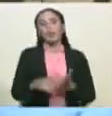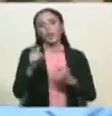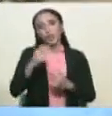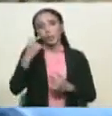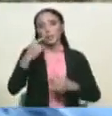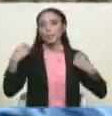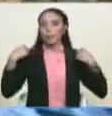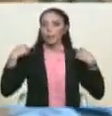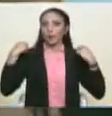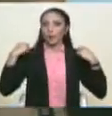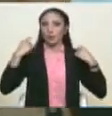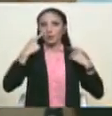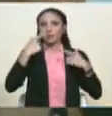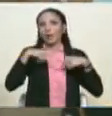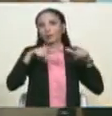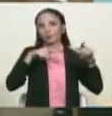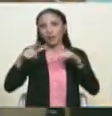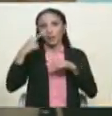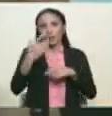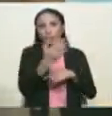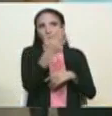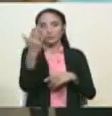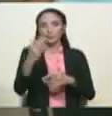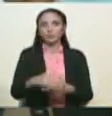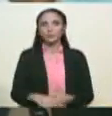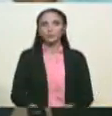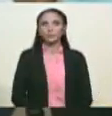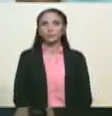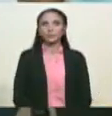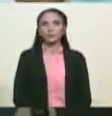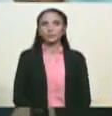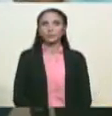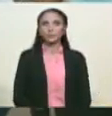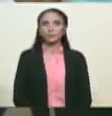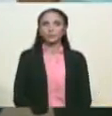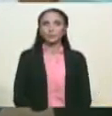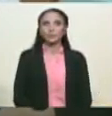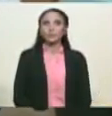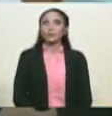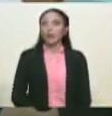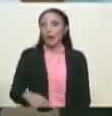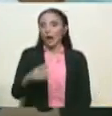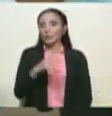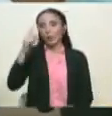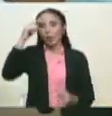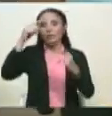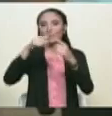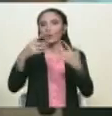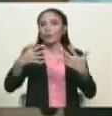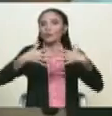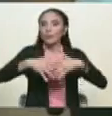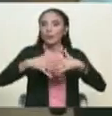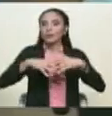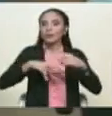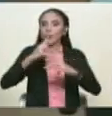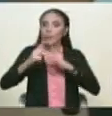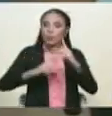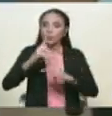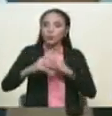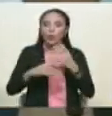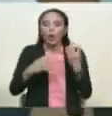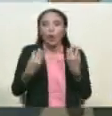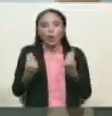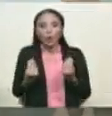terminado. Uno de los principales elementos y enfoques de esta nueva unidad productiva ha sido todo lo que tiene que ver la